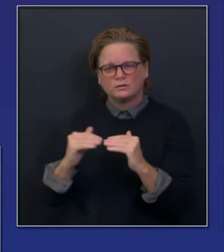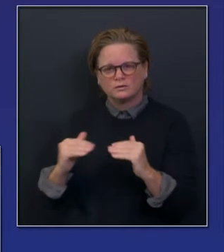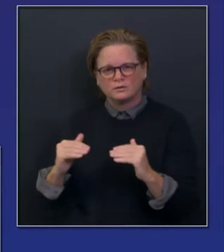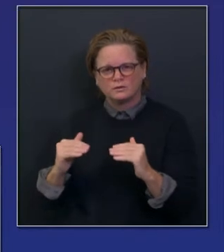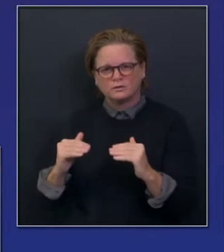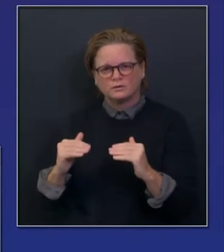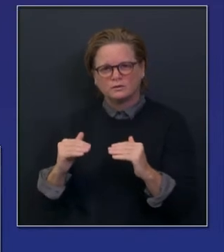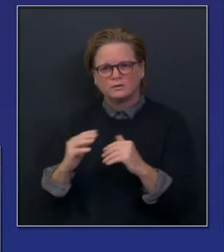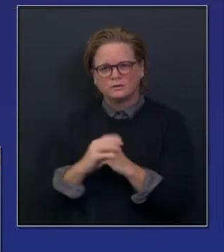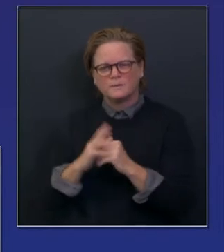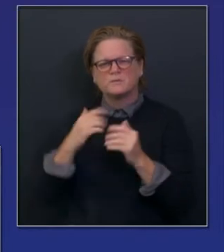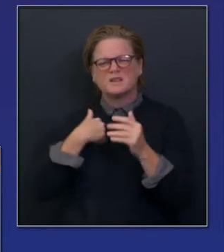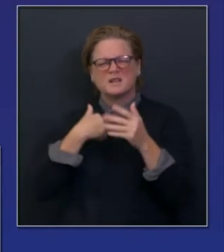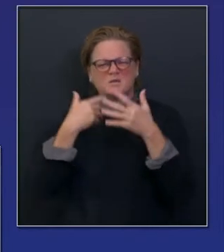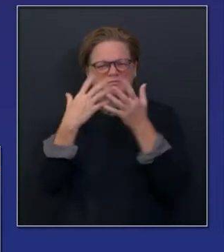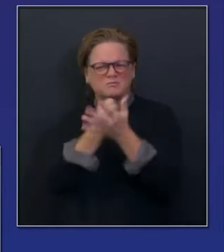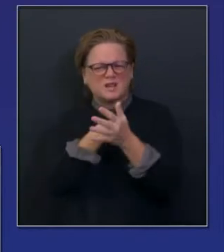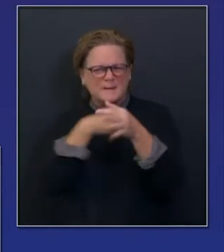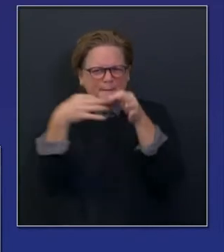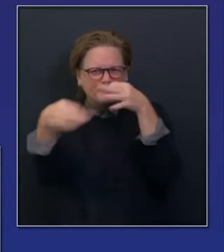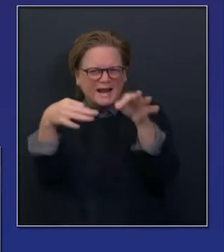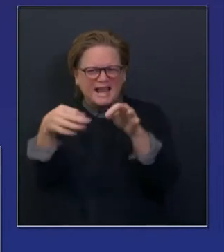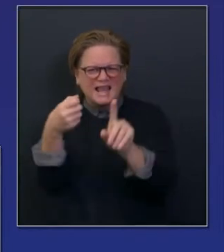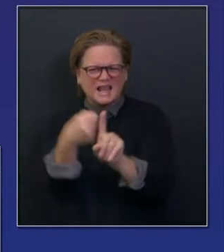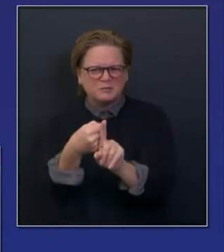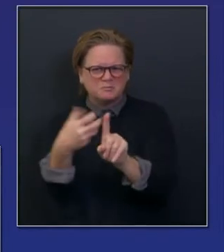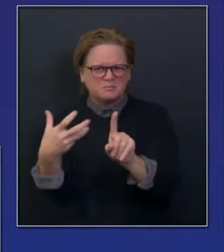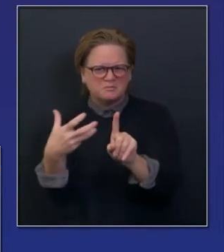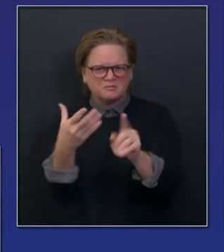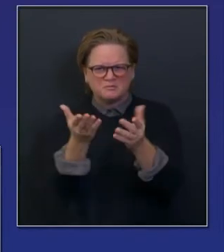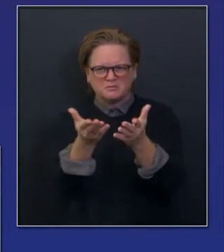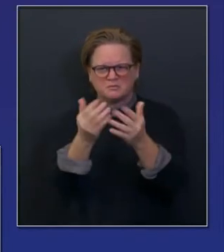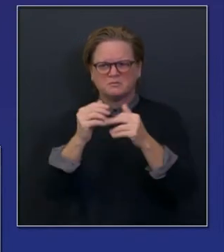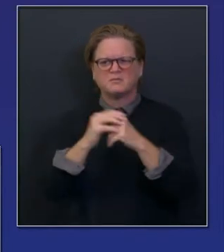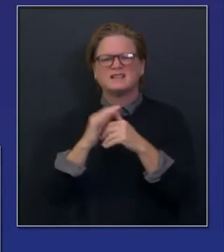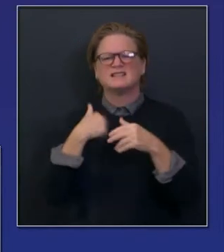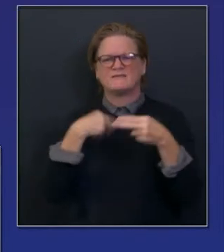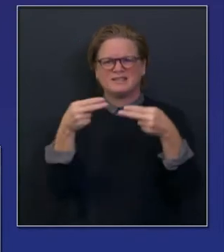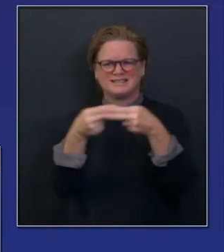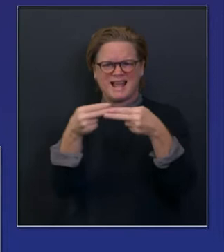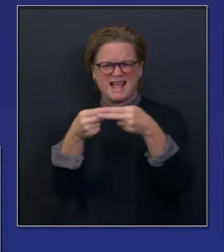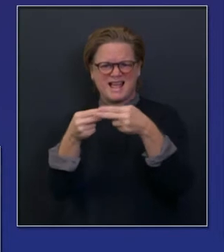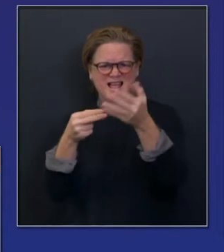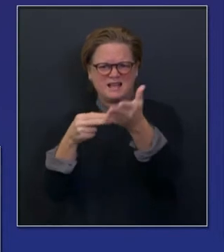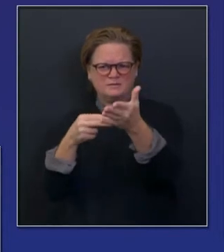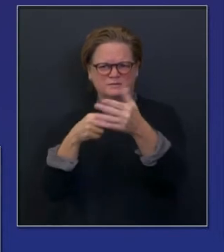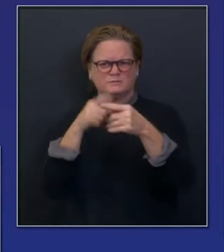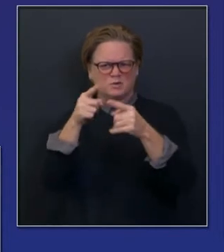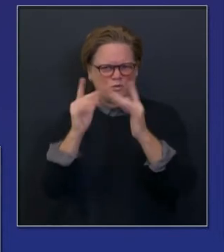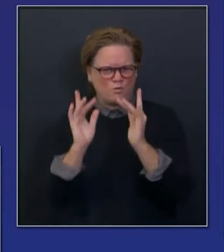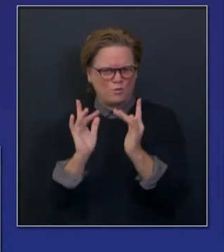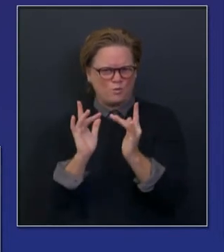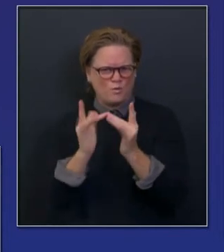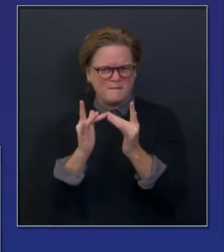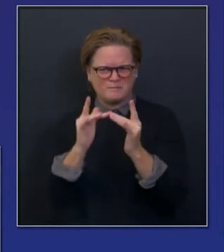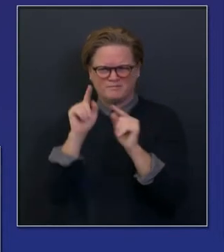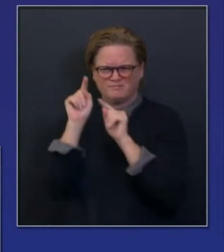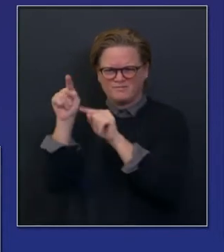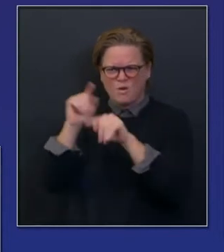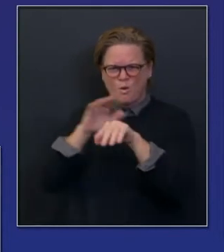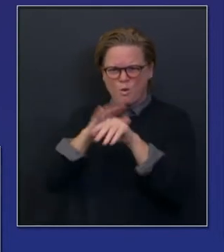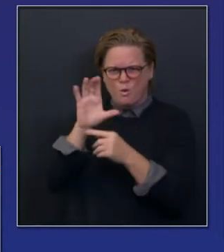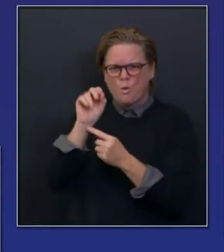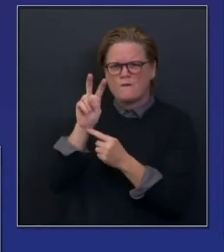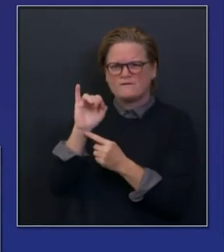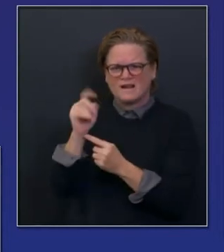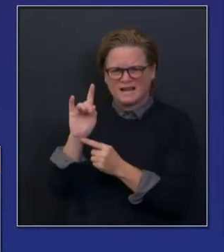semana pasada les proporcioné estas transparencias y ahora les quiero mostrar otra vez. También les reitero que pueden verlas en el sitio web, pero para